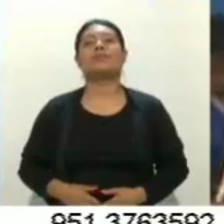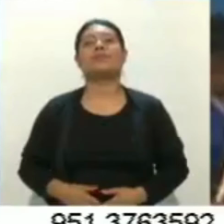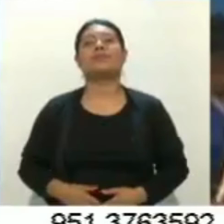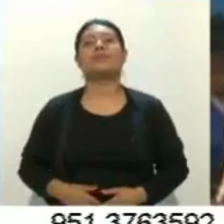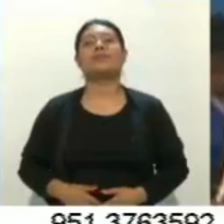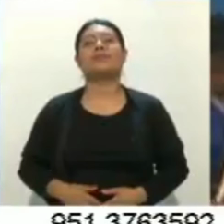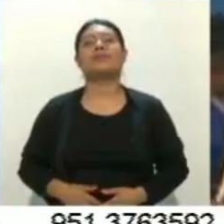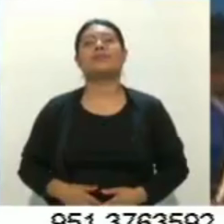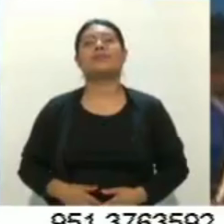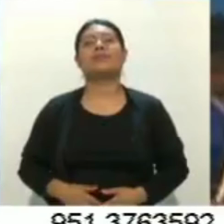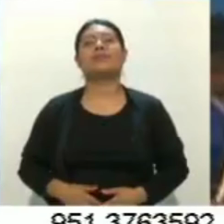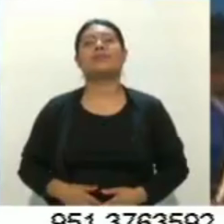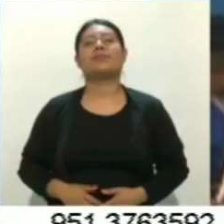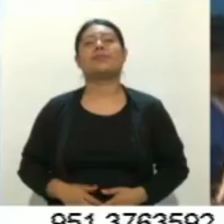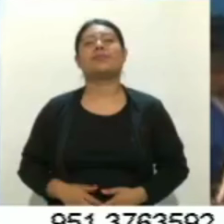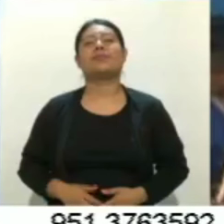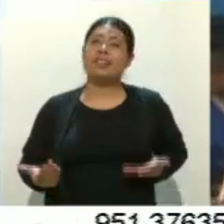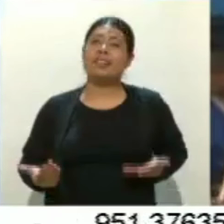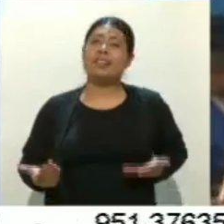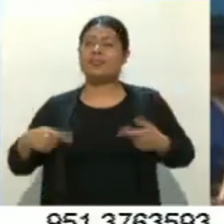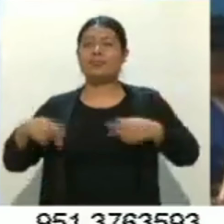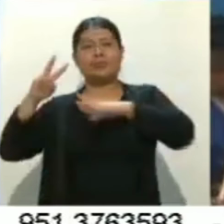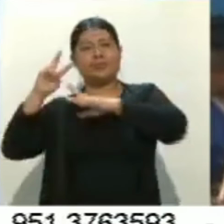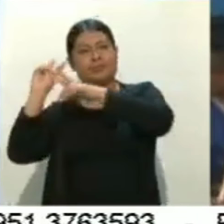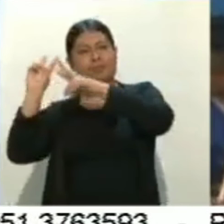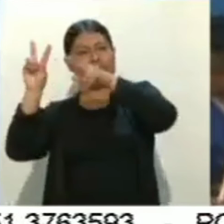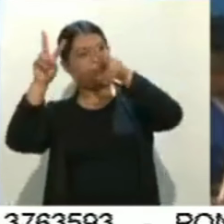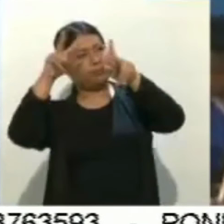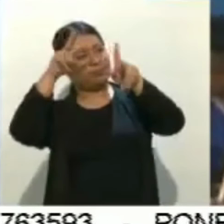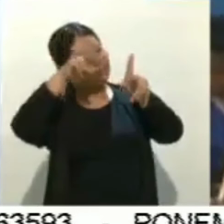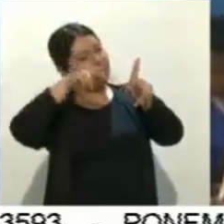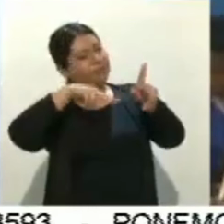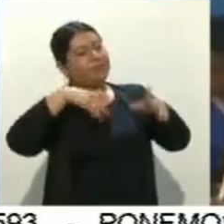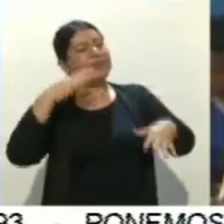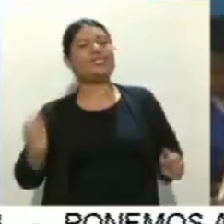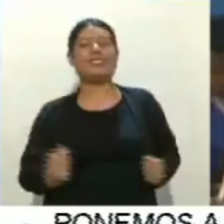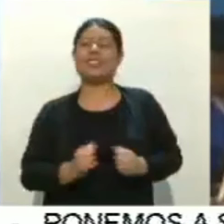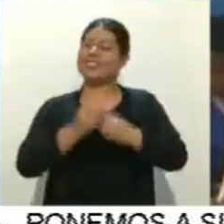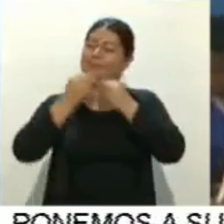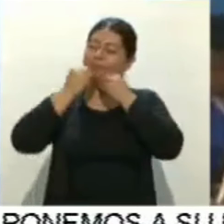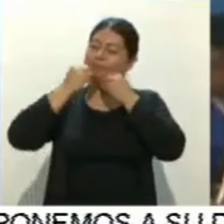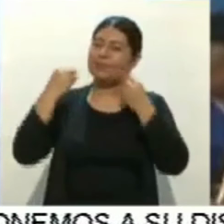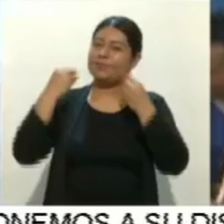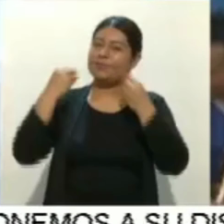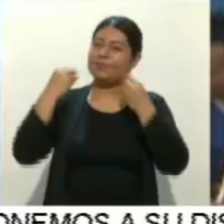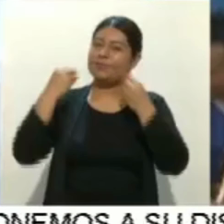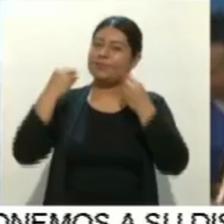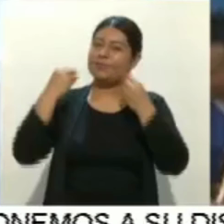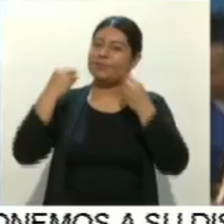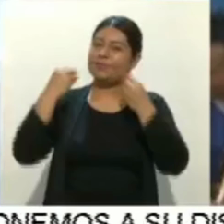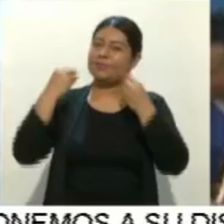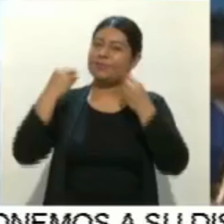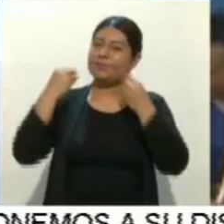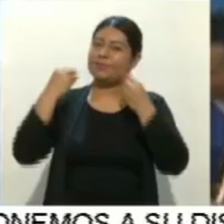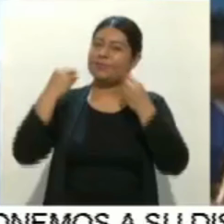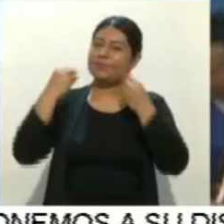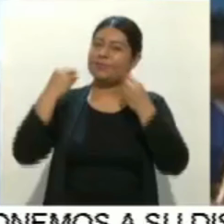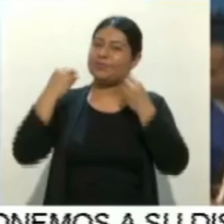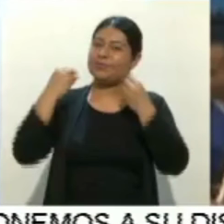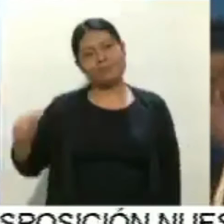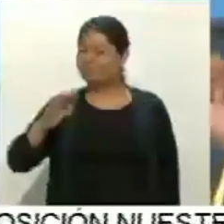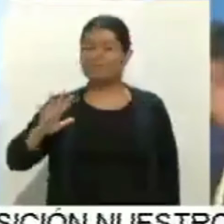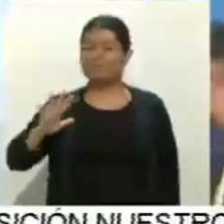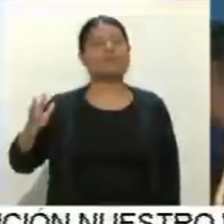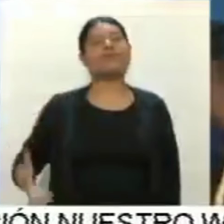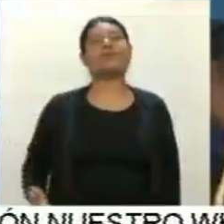gente y que se te queden mirando, se siente padre. ¿Sientes orgulloso de serlo? Sí, sí, bien, me siento